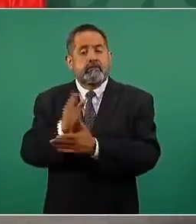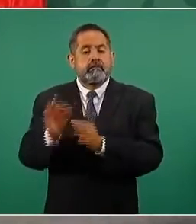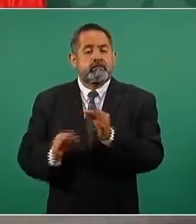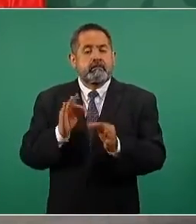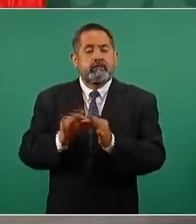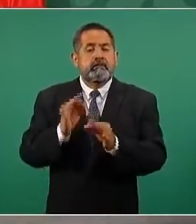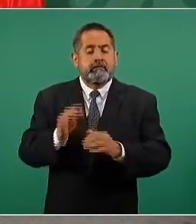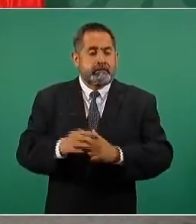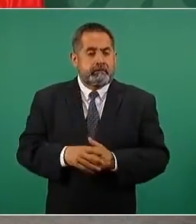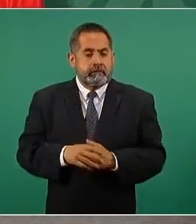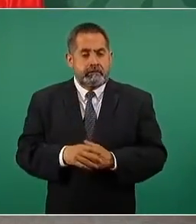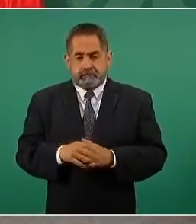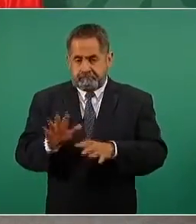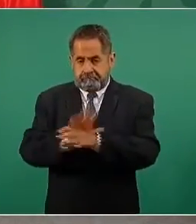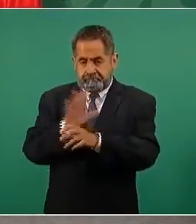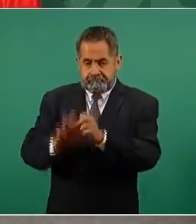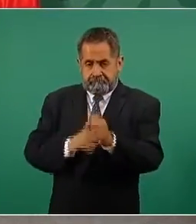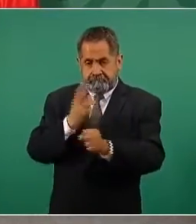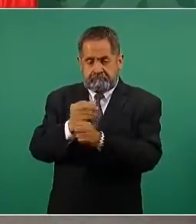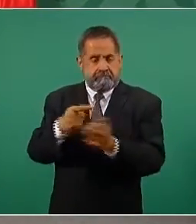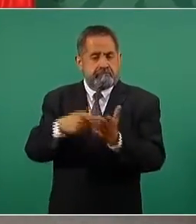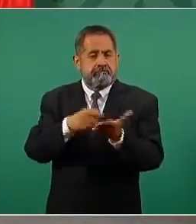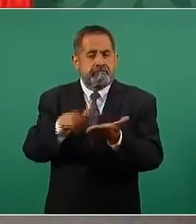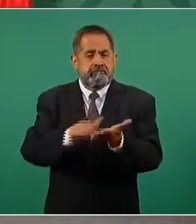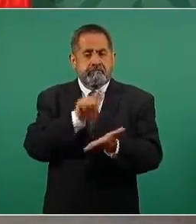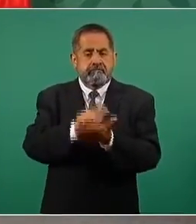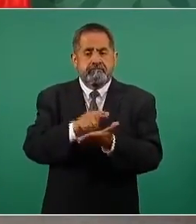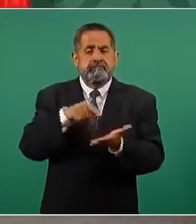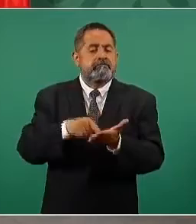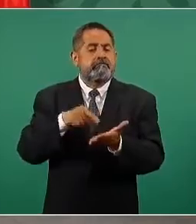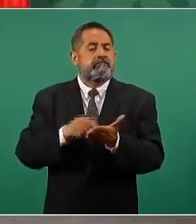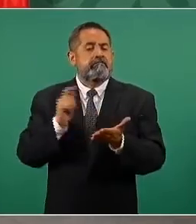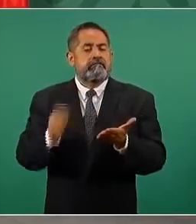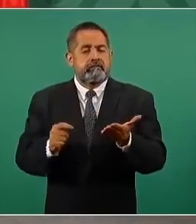que se reformara la ley